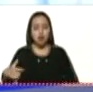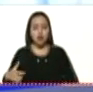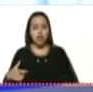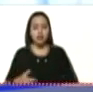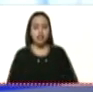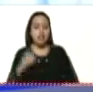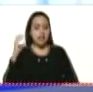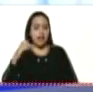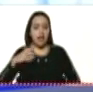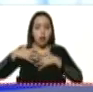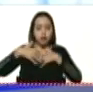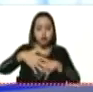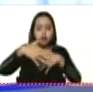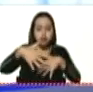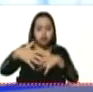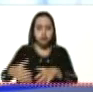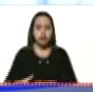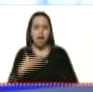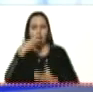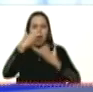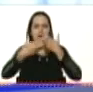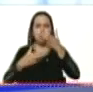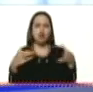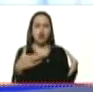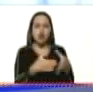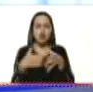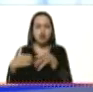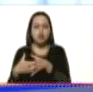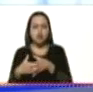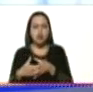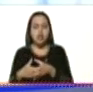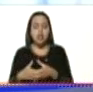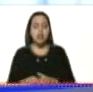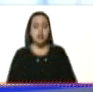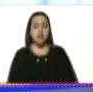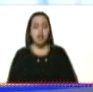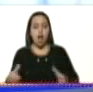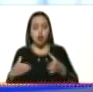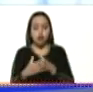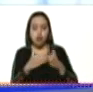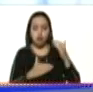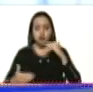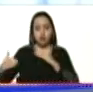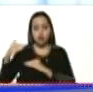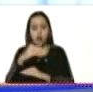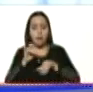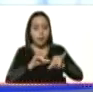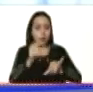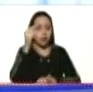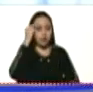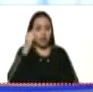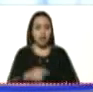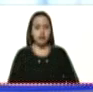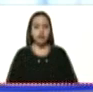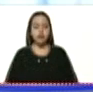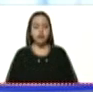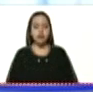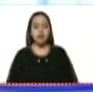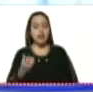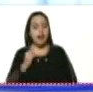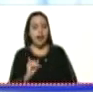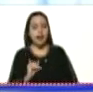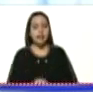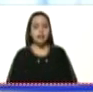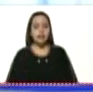caraqueñas ovacionó a los integrantes de la Junta Suprema de Venezuela en ese día, que ese día cedió sus competencias